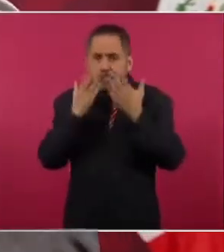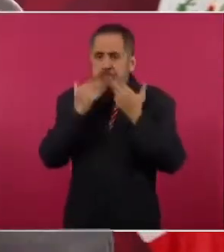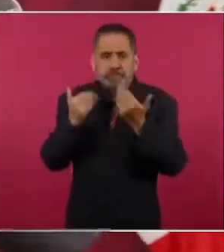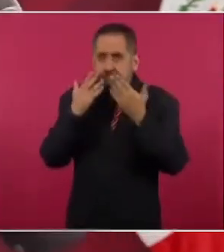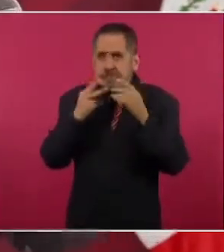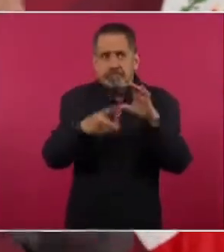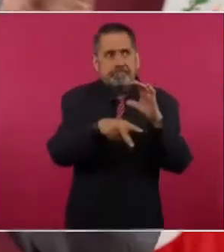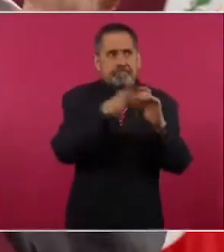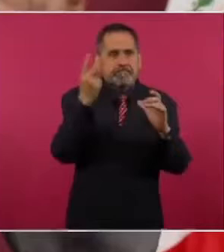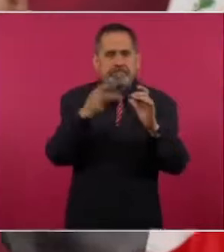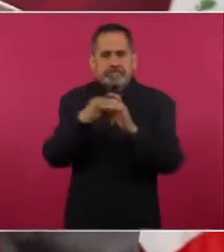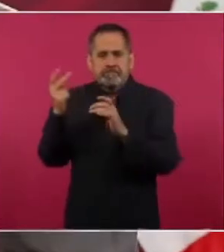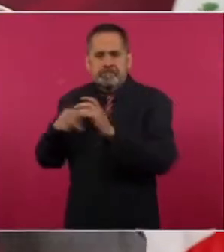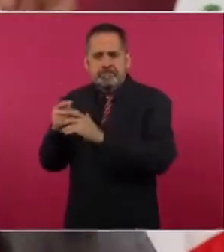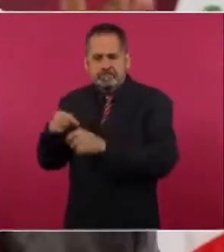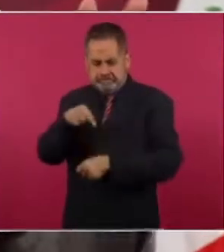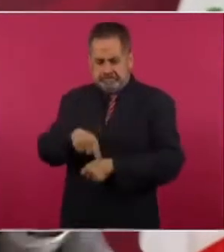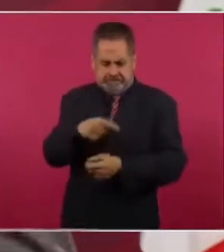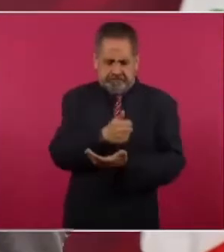Aquí